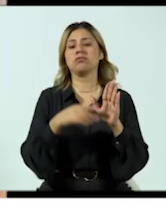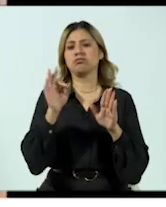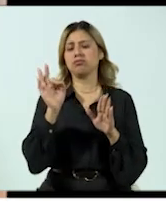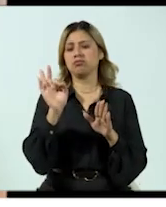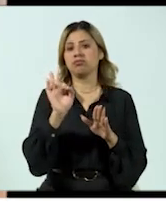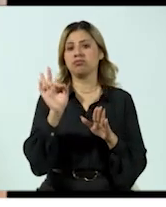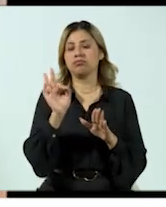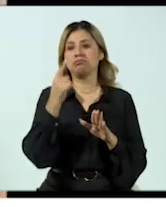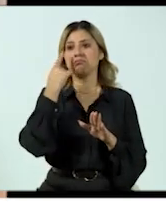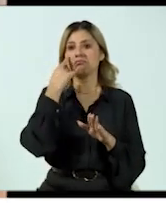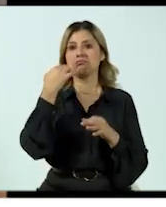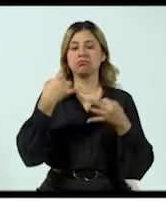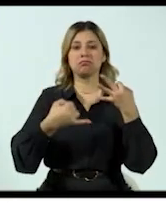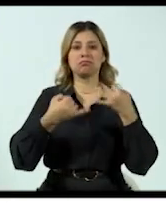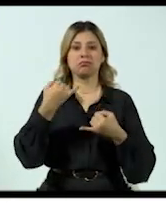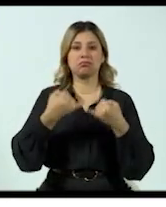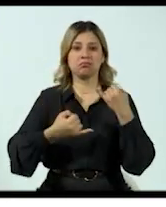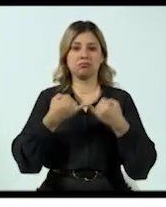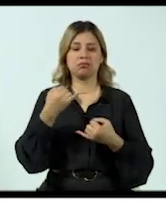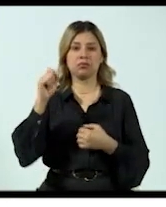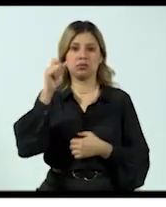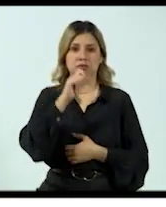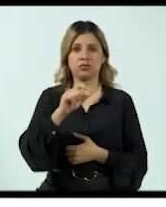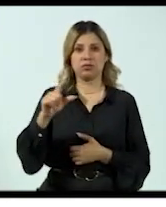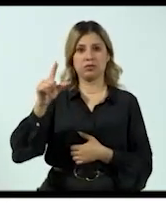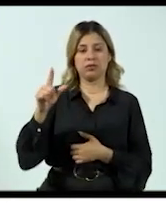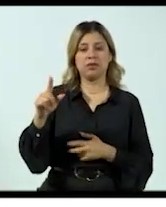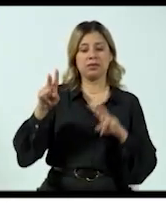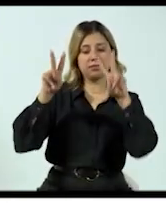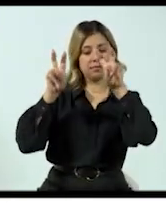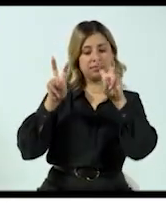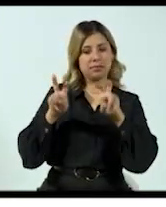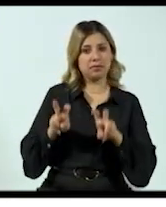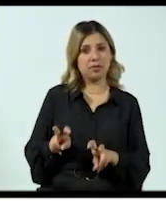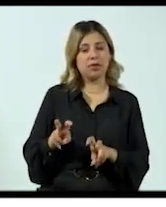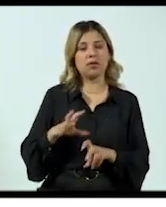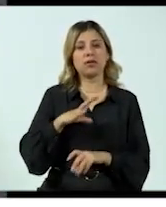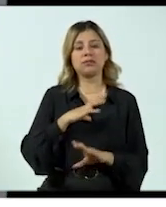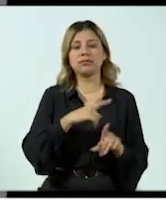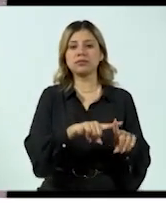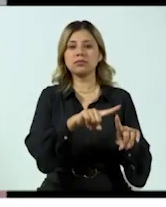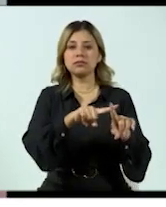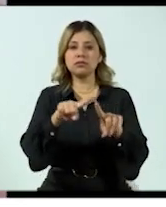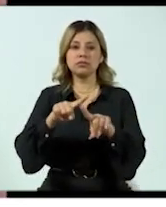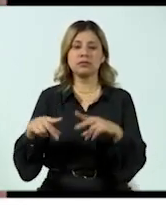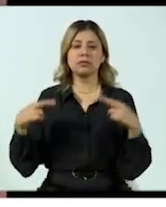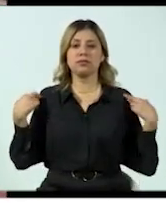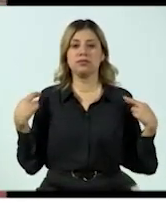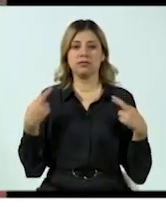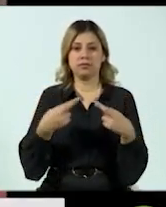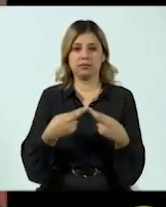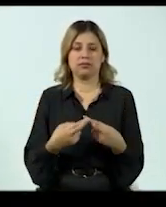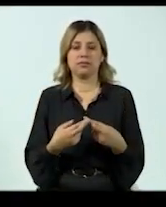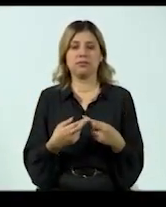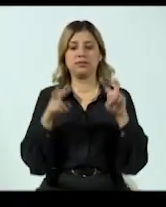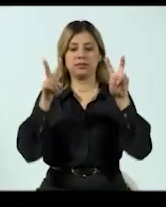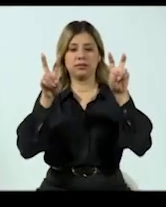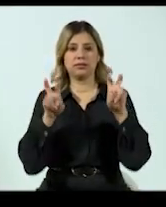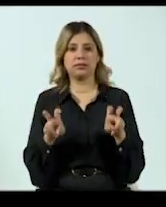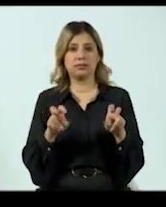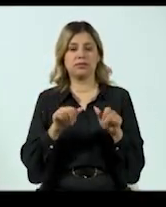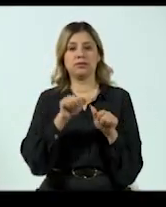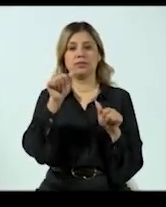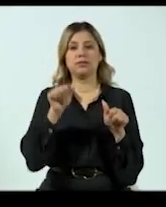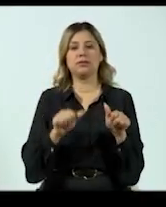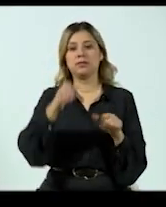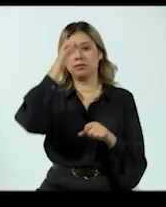Jurado calificador de expertos en la materia que son diferentes maestros de temas artísticos y